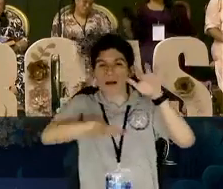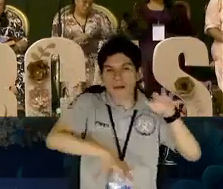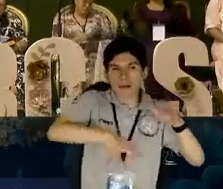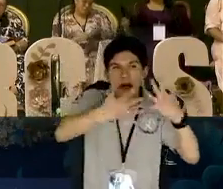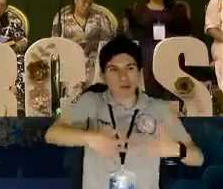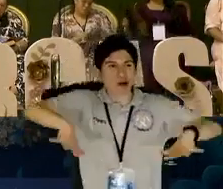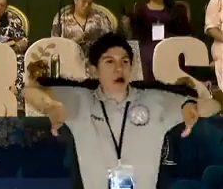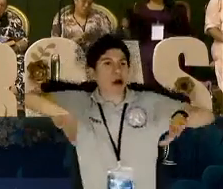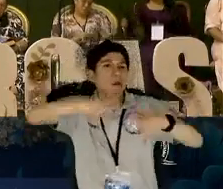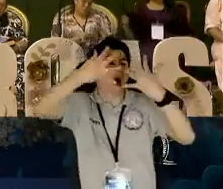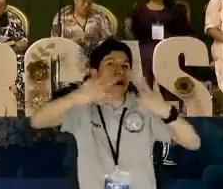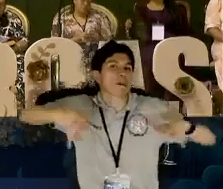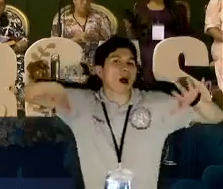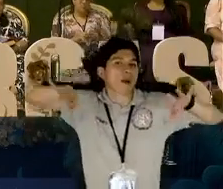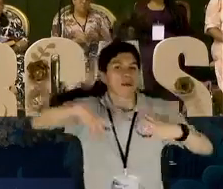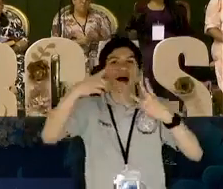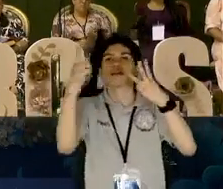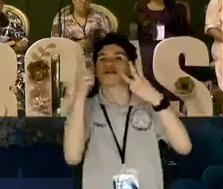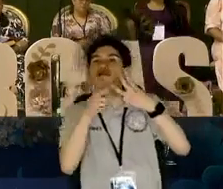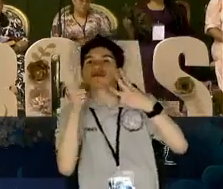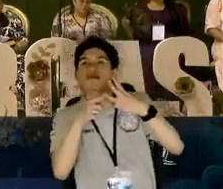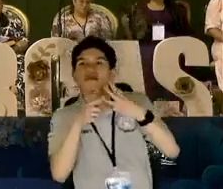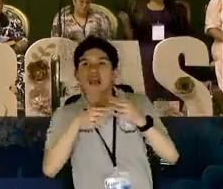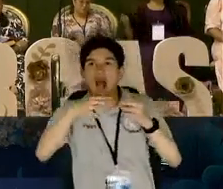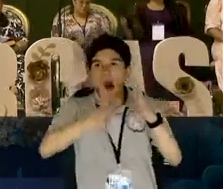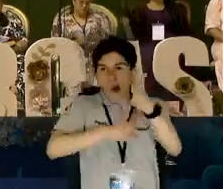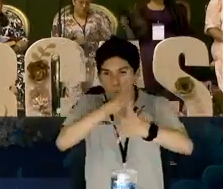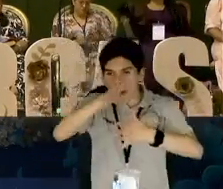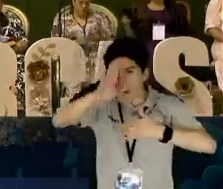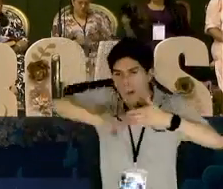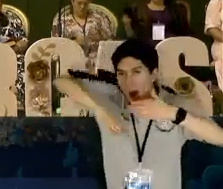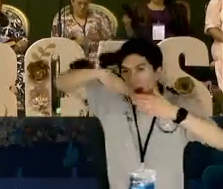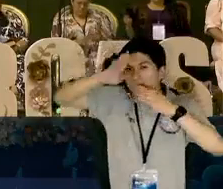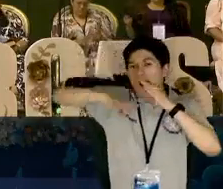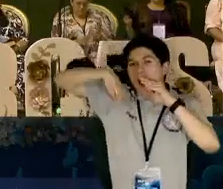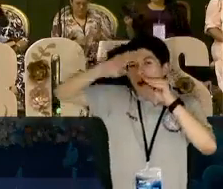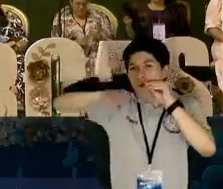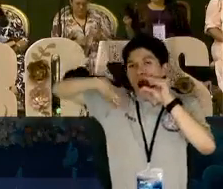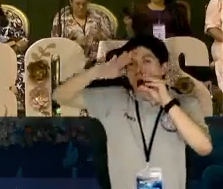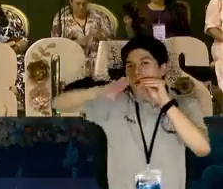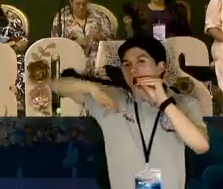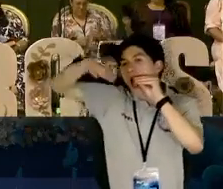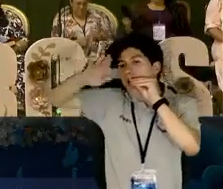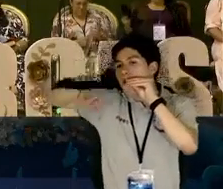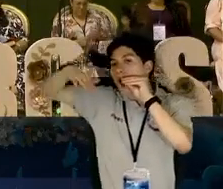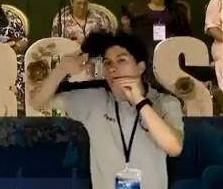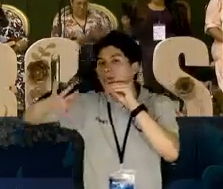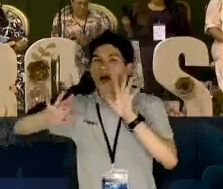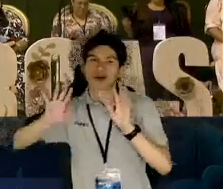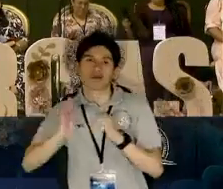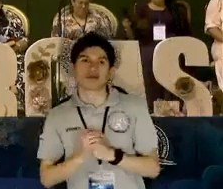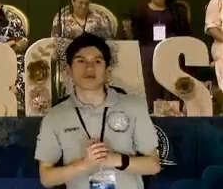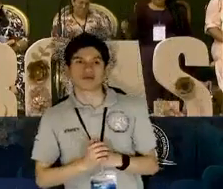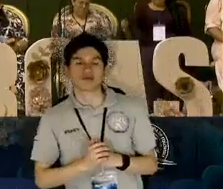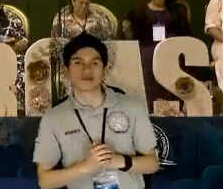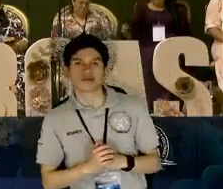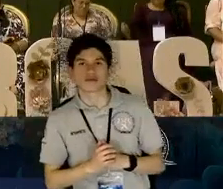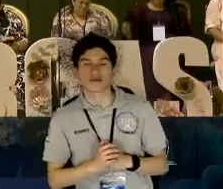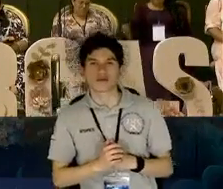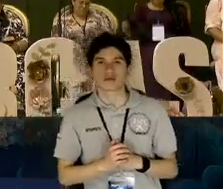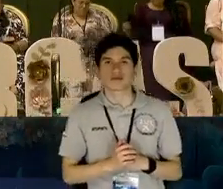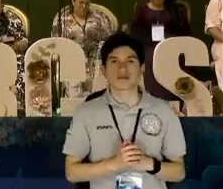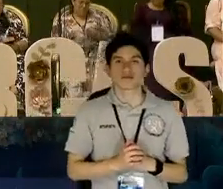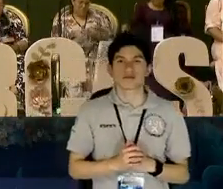cuerpo, del que direcciona el cuerpo. Cuando se habla de armonía, podríamos hacer el aplicativo del alma, el